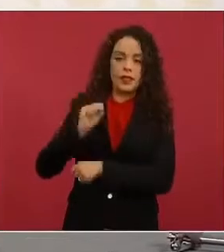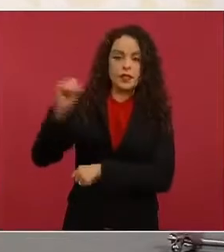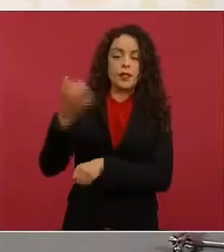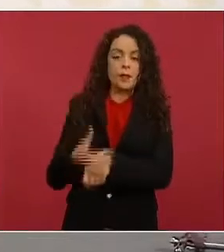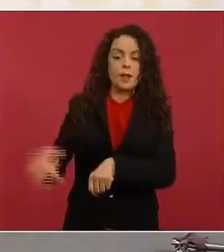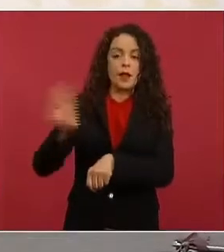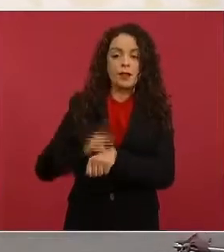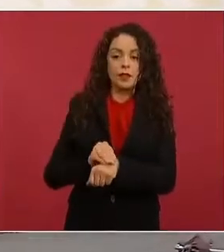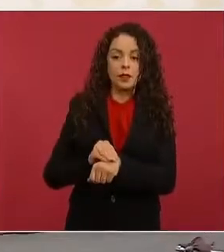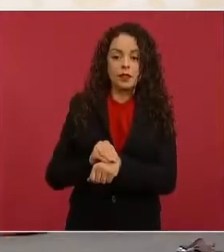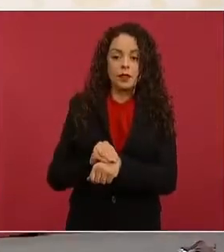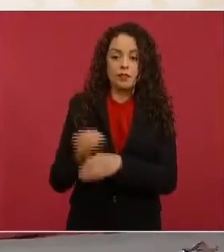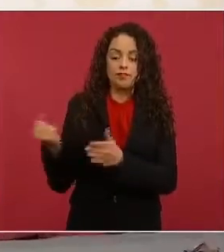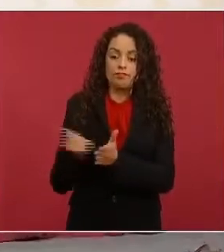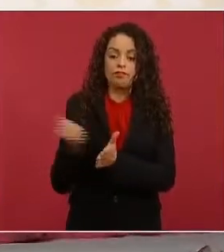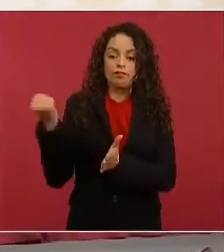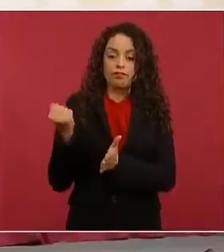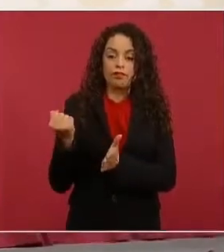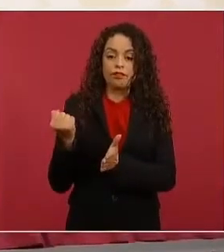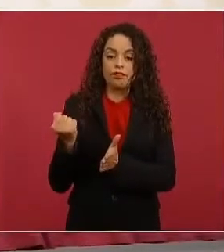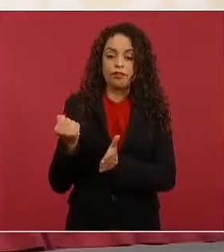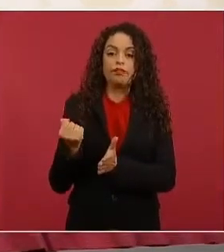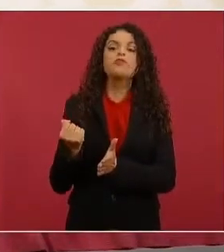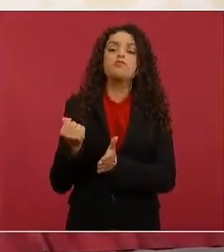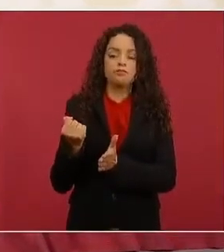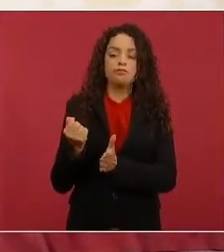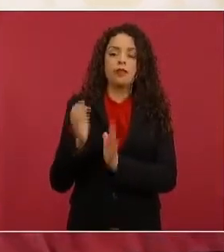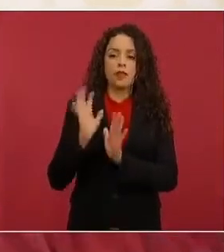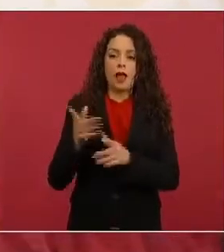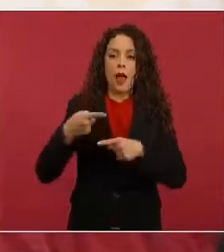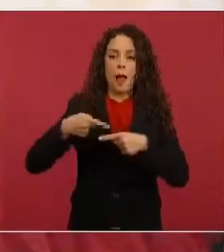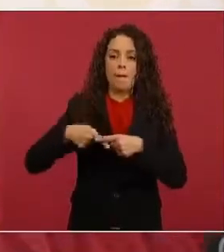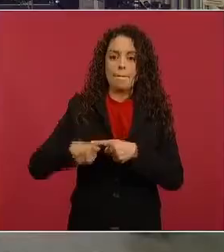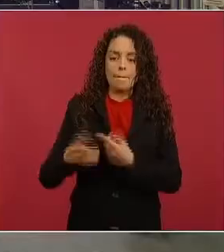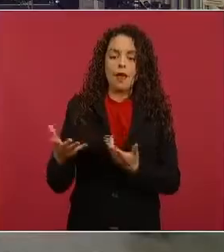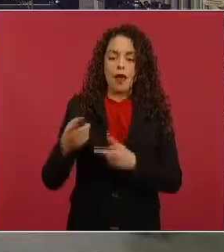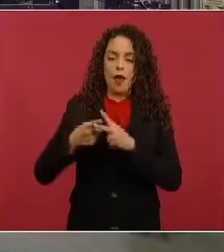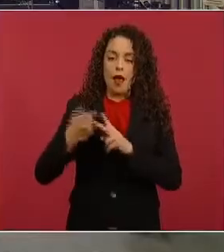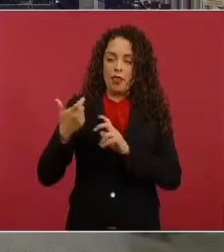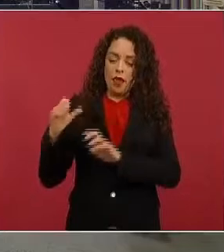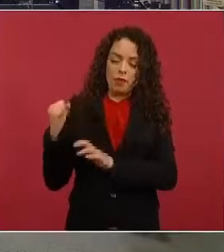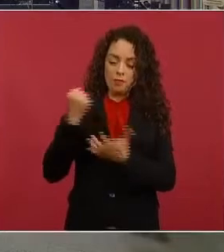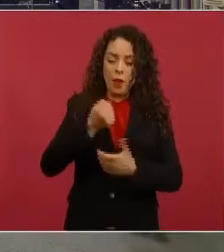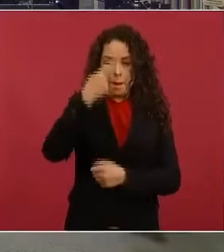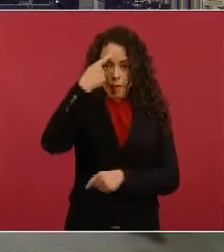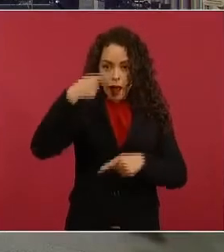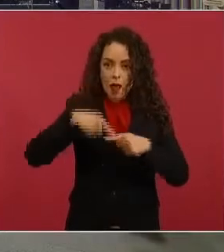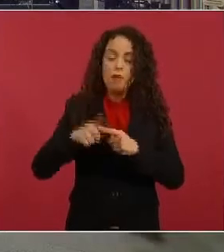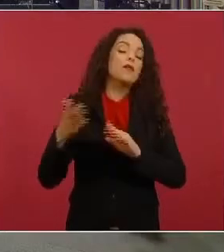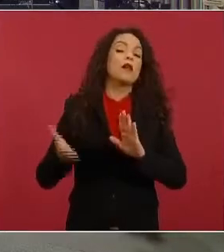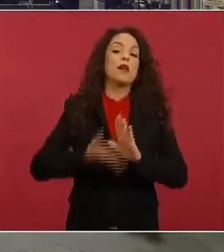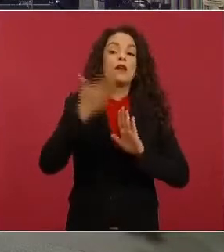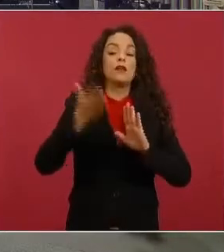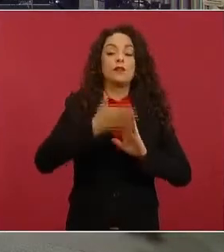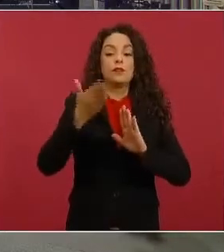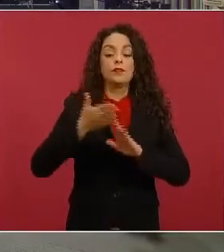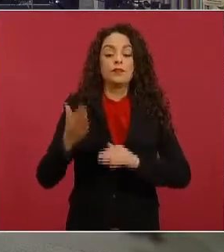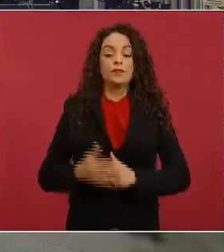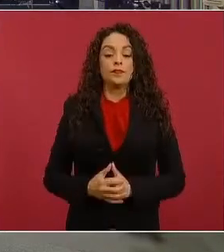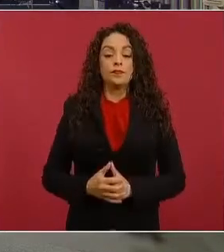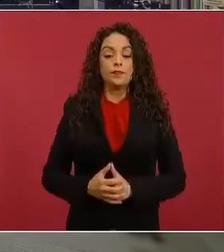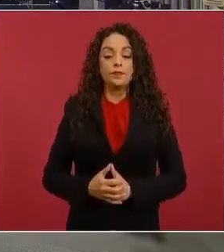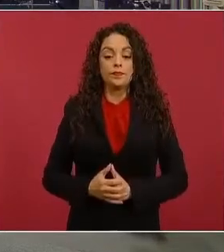y ya están empezando a invertir. ¿Cuál es el comentario que más le llama la atención?